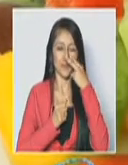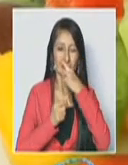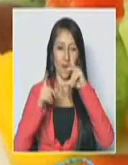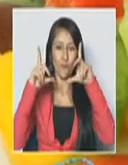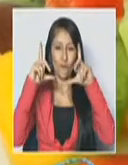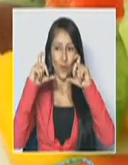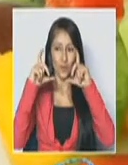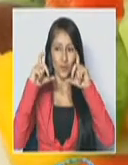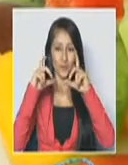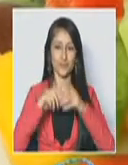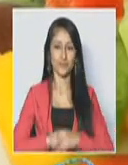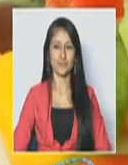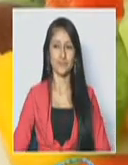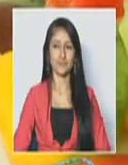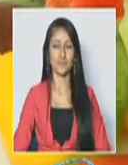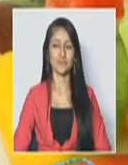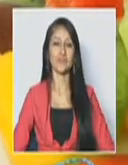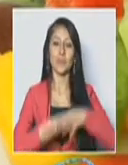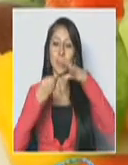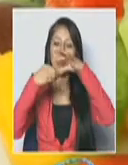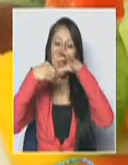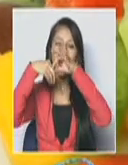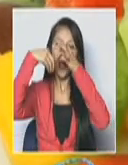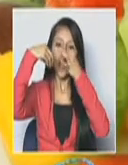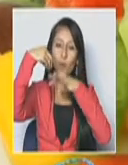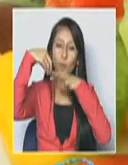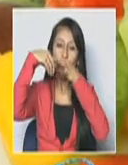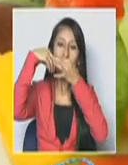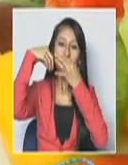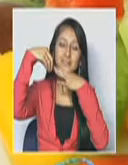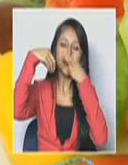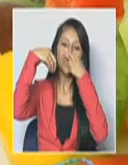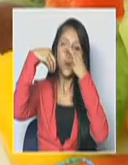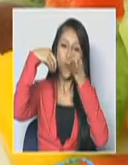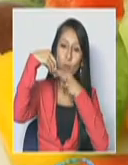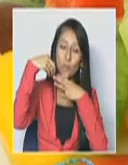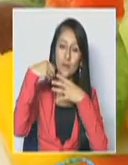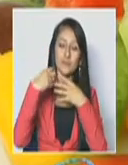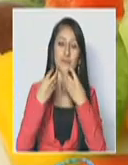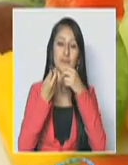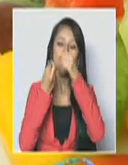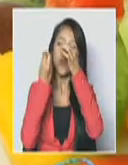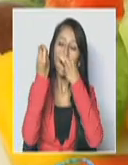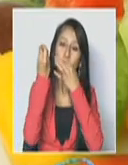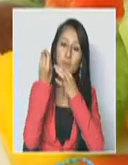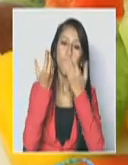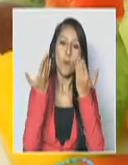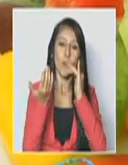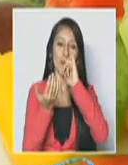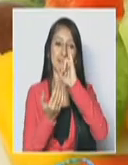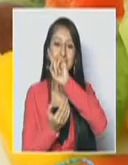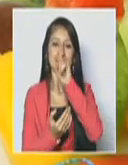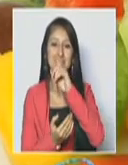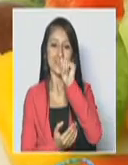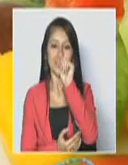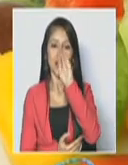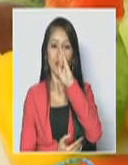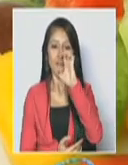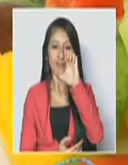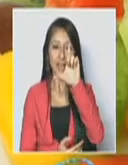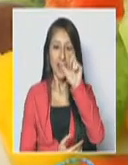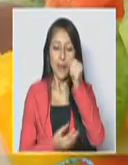las uvas un gran contenido de resveratrol pero la uva debe ser la uva isabella la uva